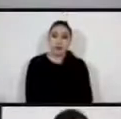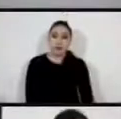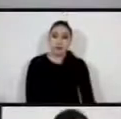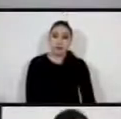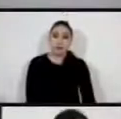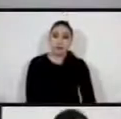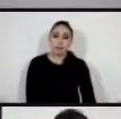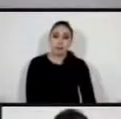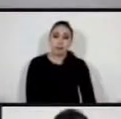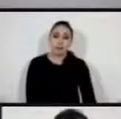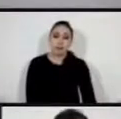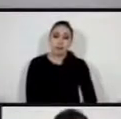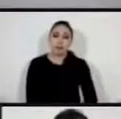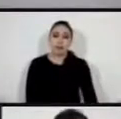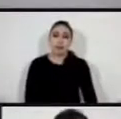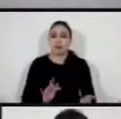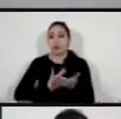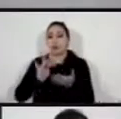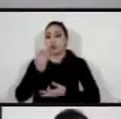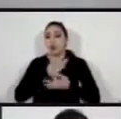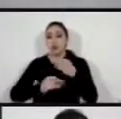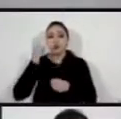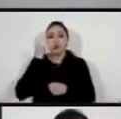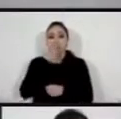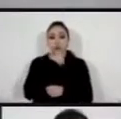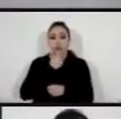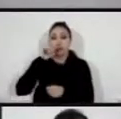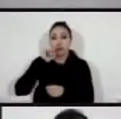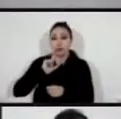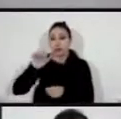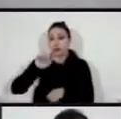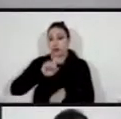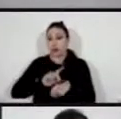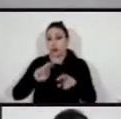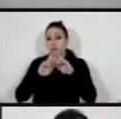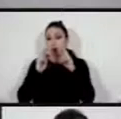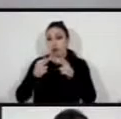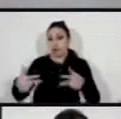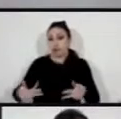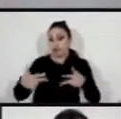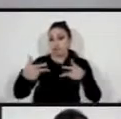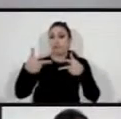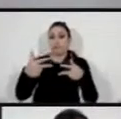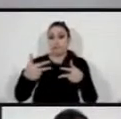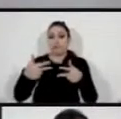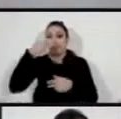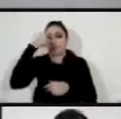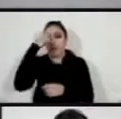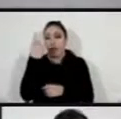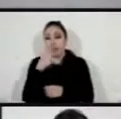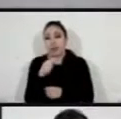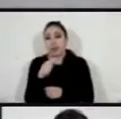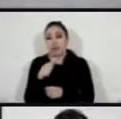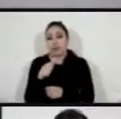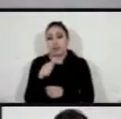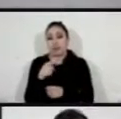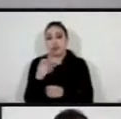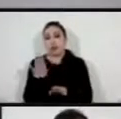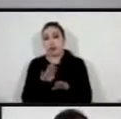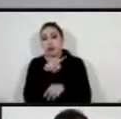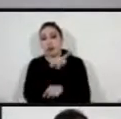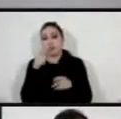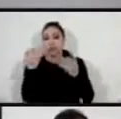gracias a todos los diputados y diputadas en esta sesión que nos acompañan para hacer esta